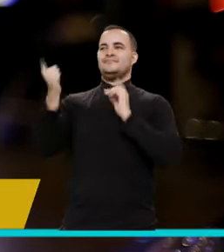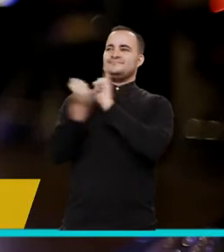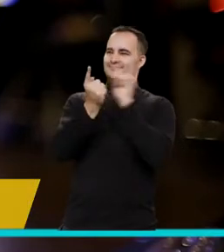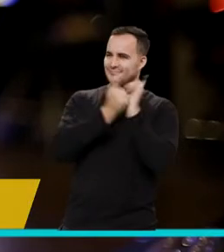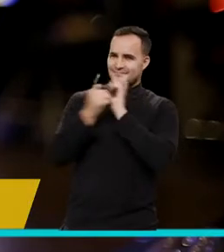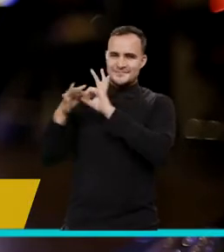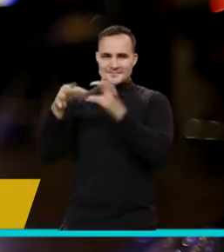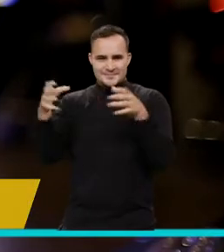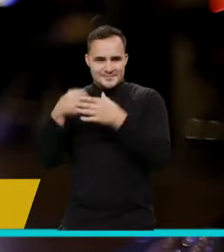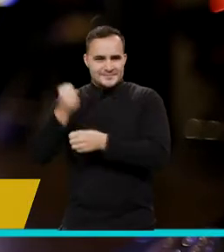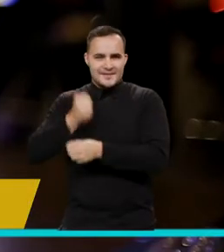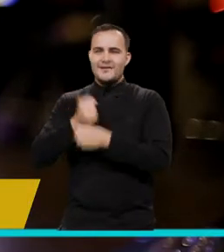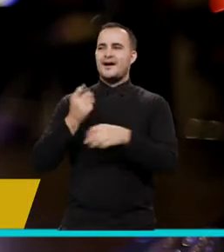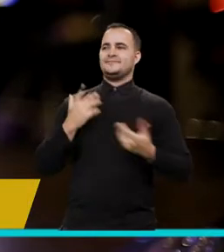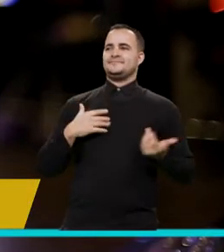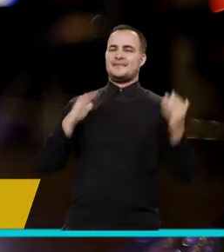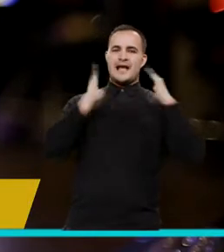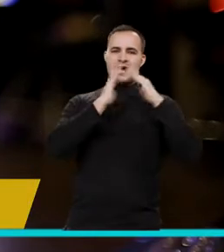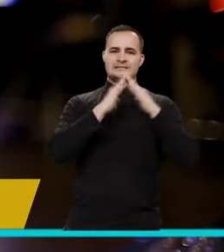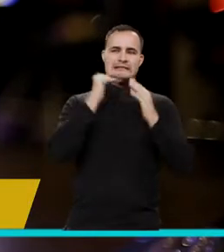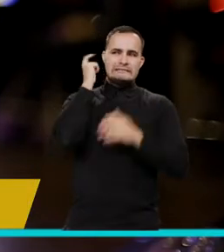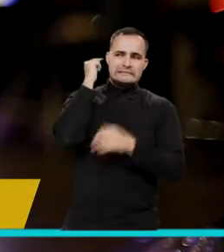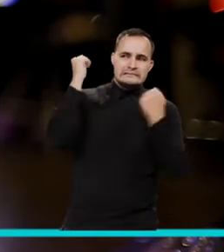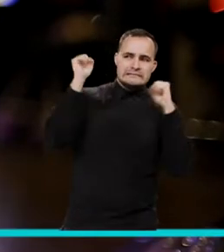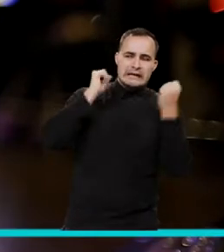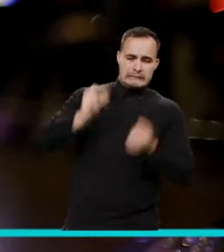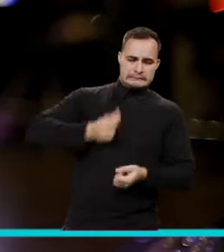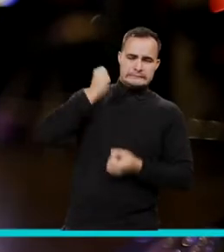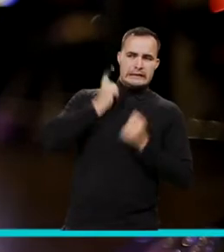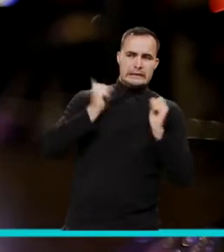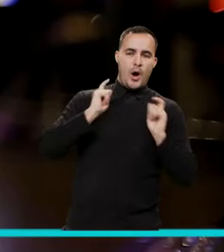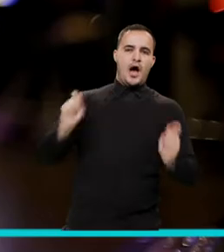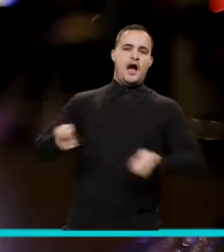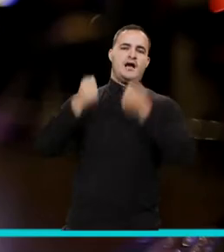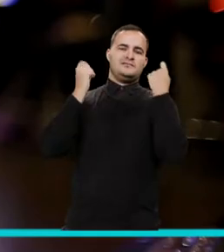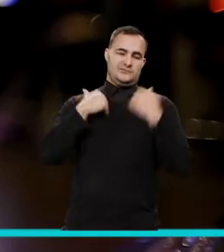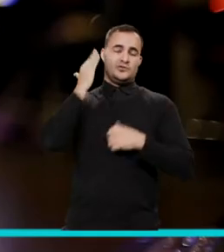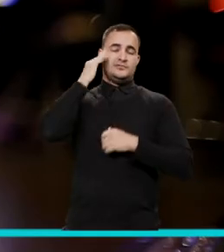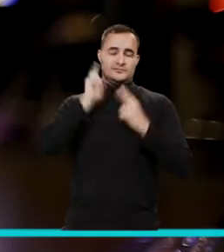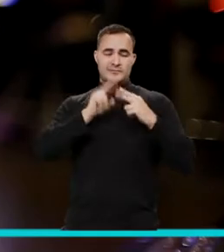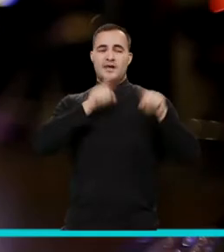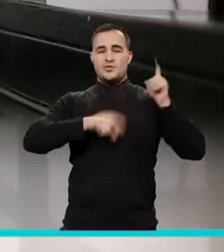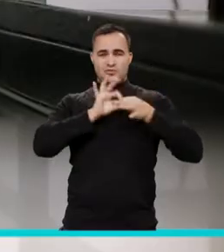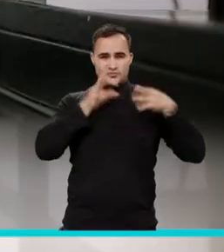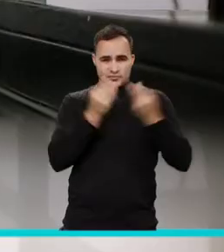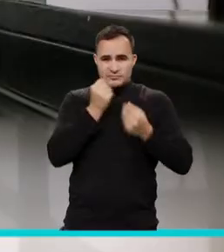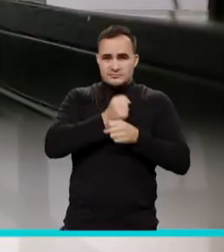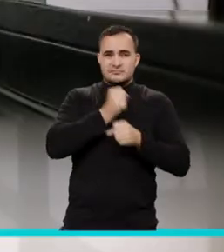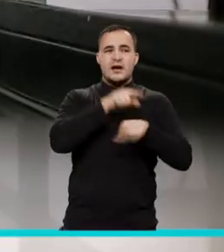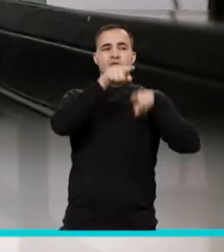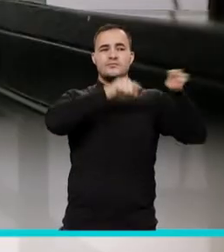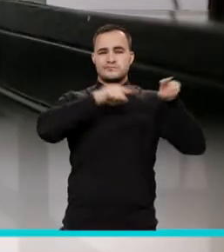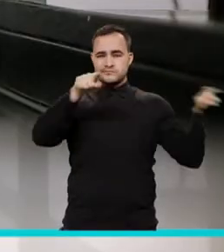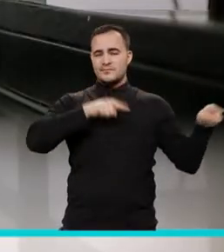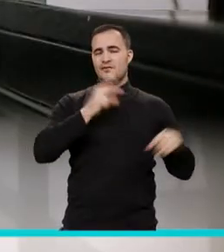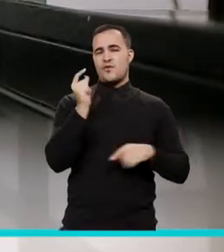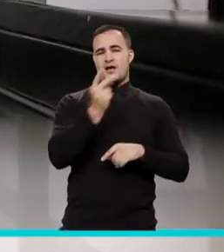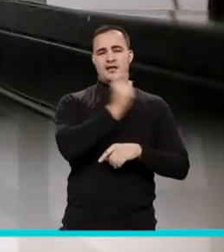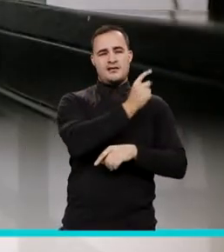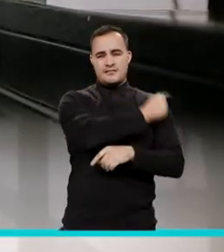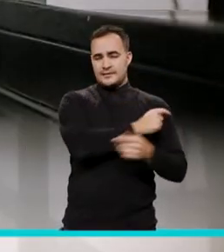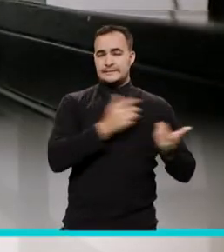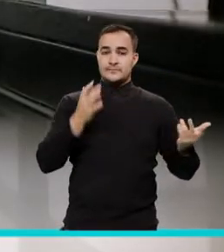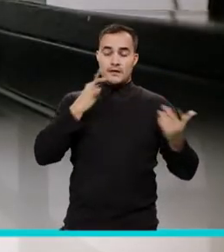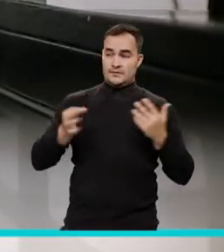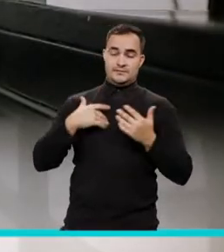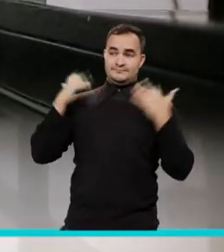saber que iba a seguir trabajando, que no me iba a quedar sentado, porque tengo muchos compañeros que los echaron de los trabajos. Entonces la verdad sí ha cambiado mucho,